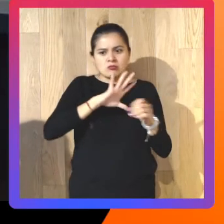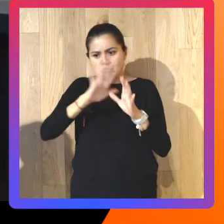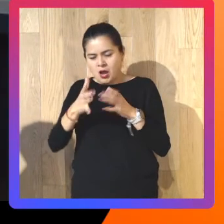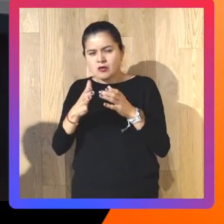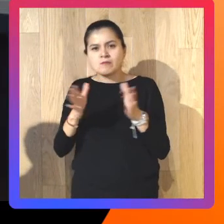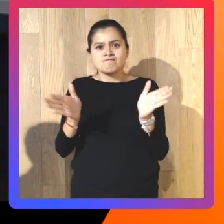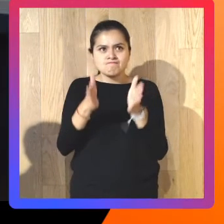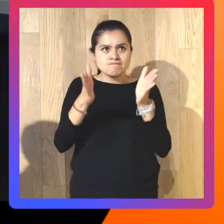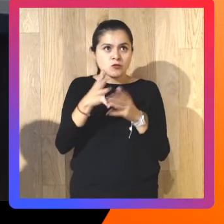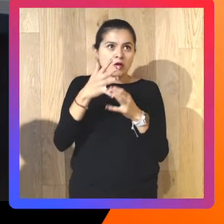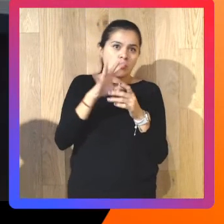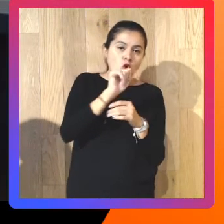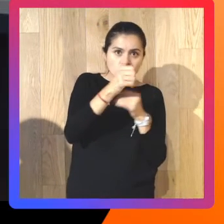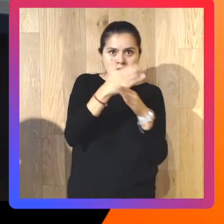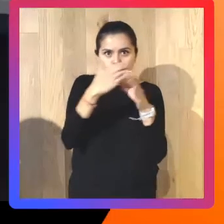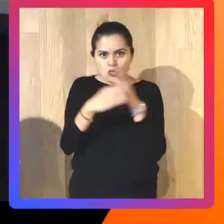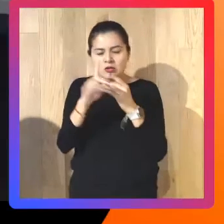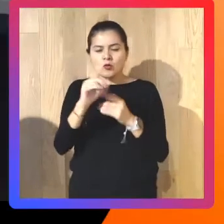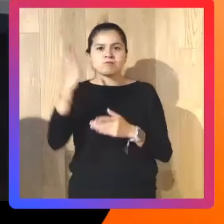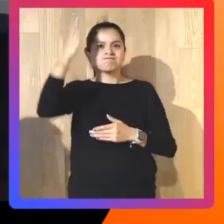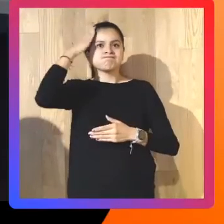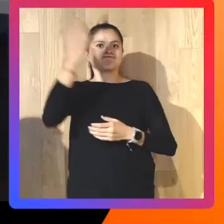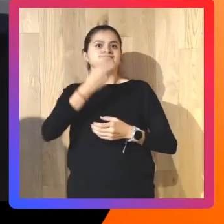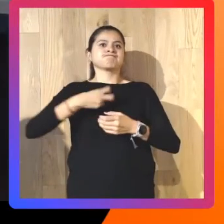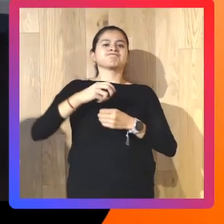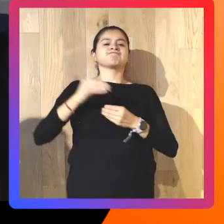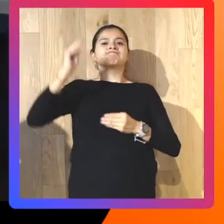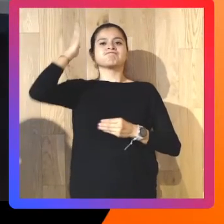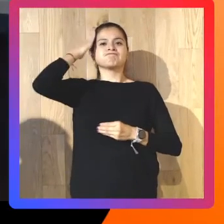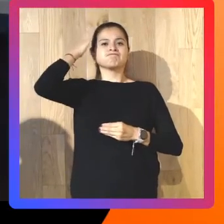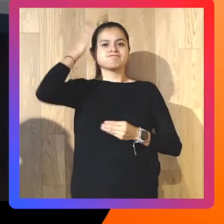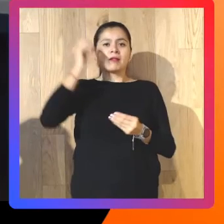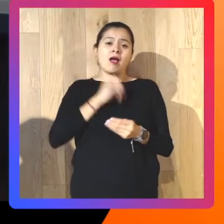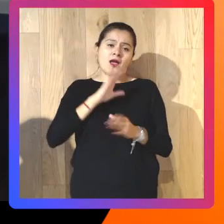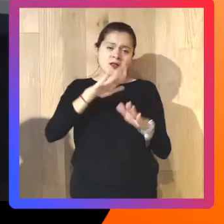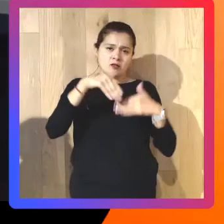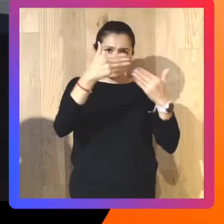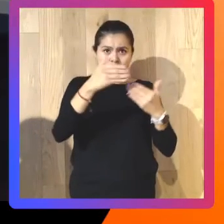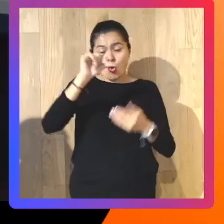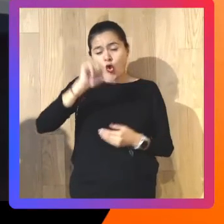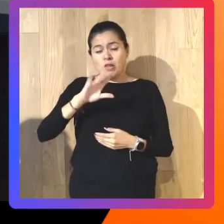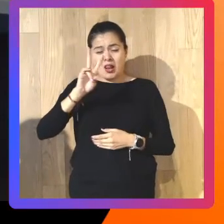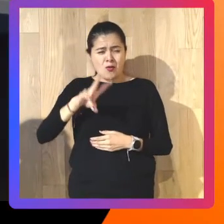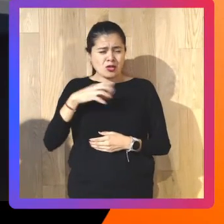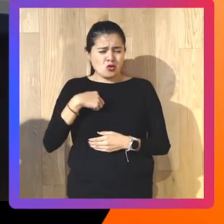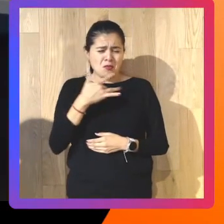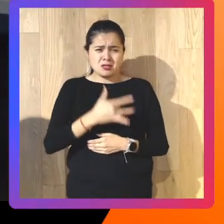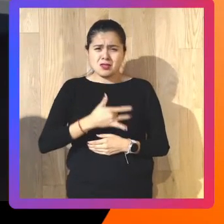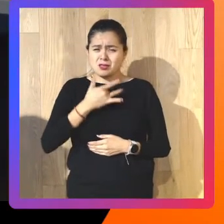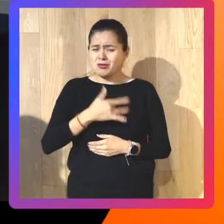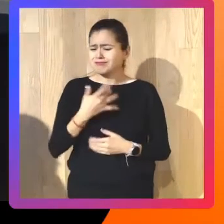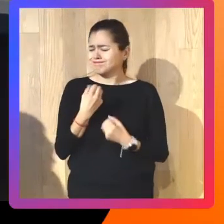poniendo datitos, y otros asumiendo el liderazgo como lo acaban de hacer nuestros compañeros de la mesa. Yo me siento muy,